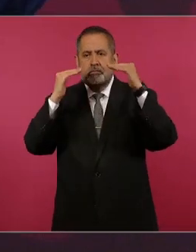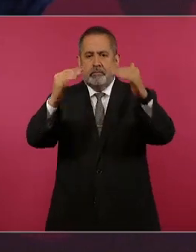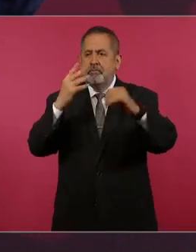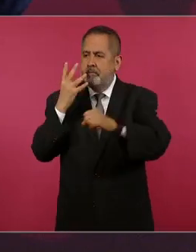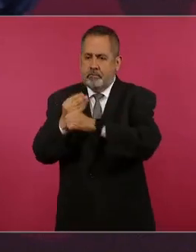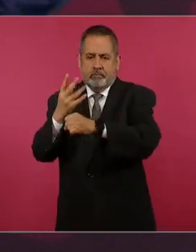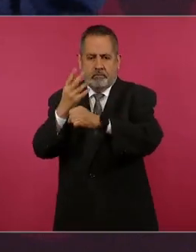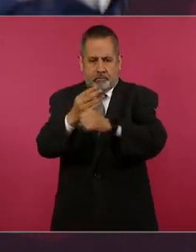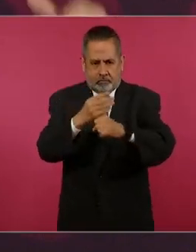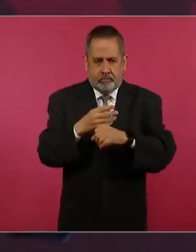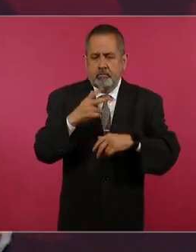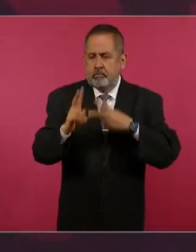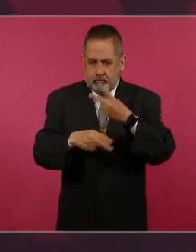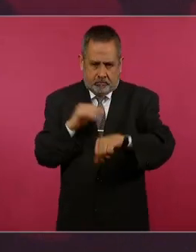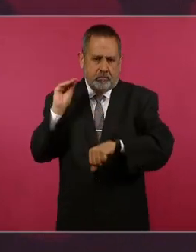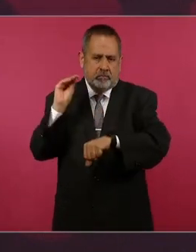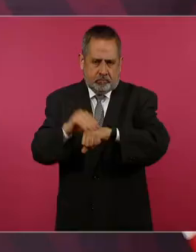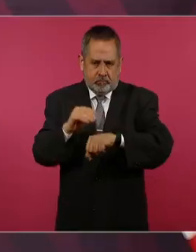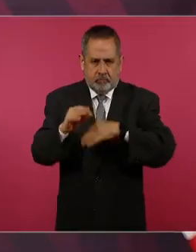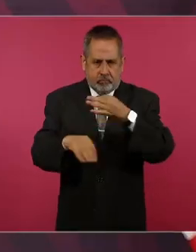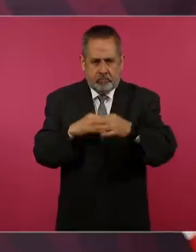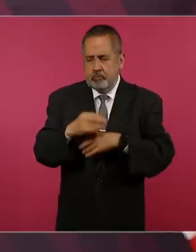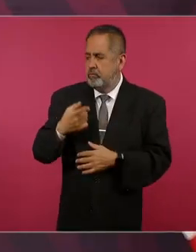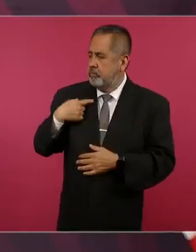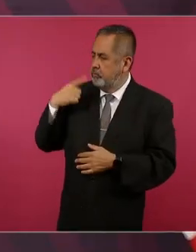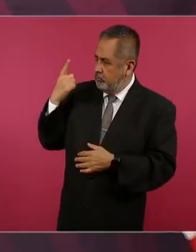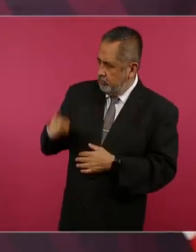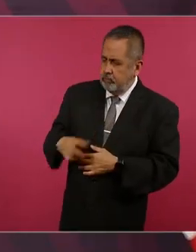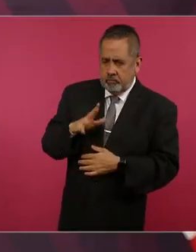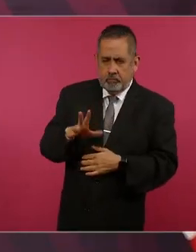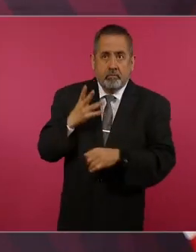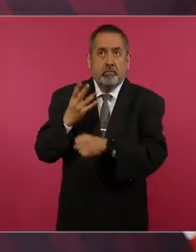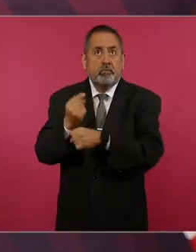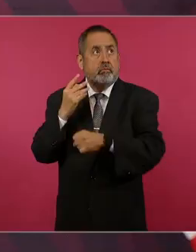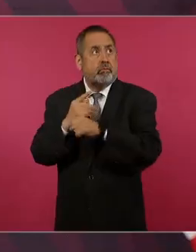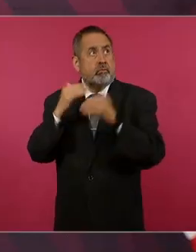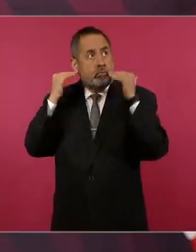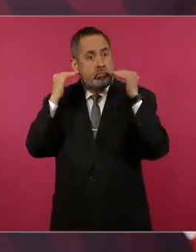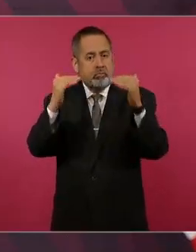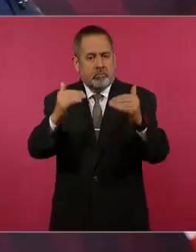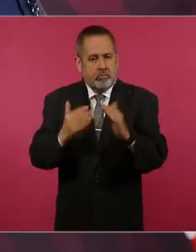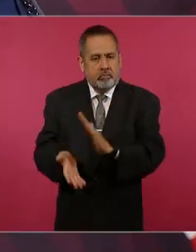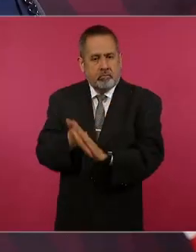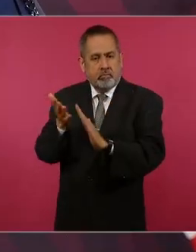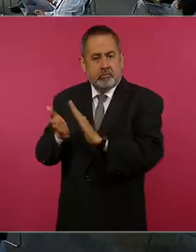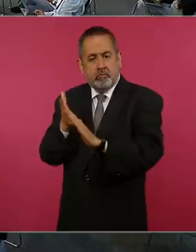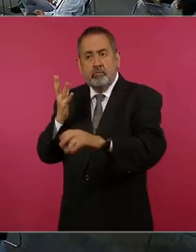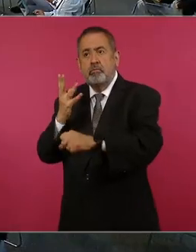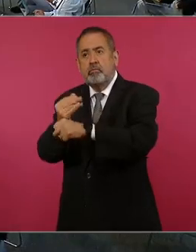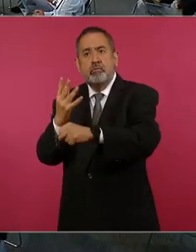ya se dio la instrucción y ya se están construyendo